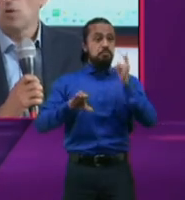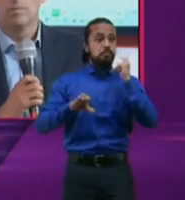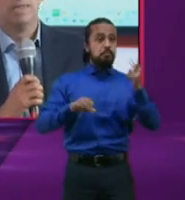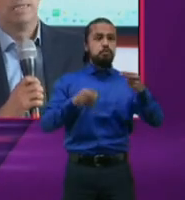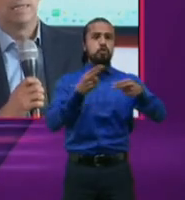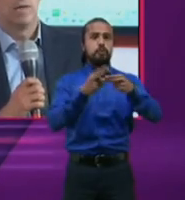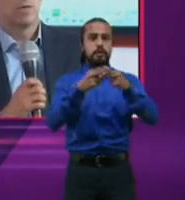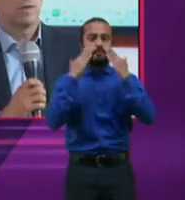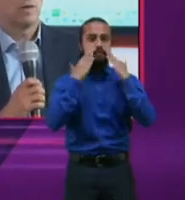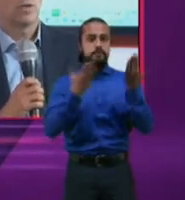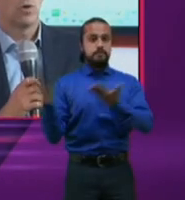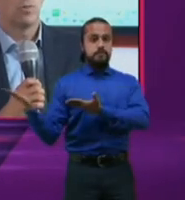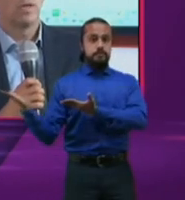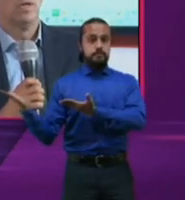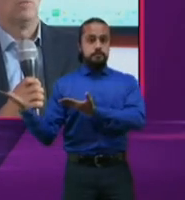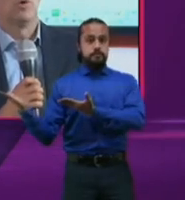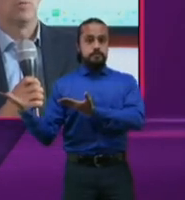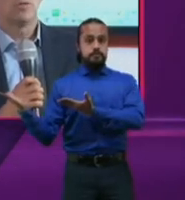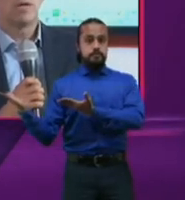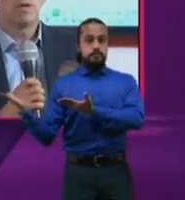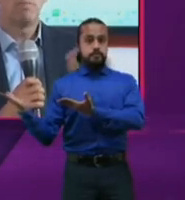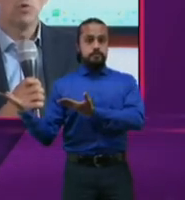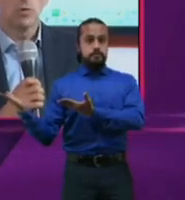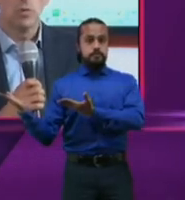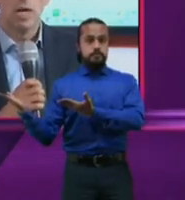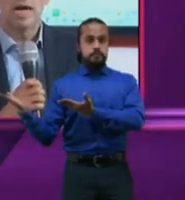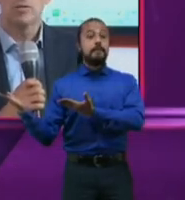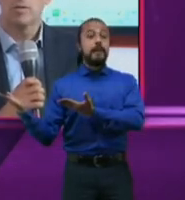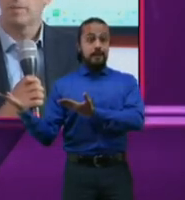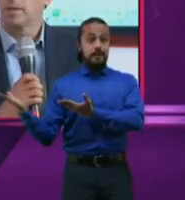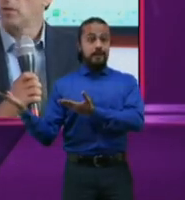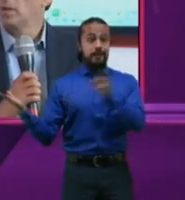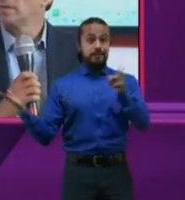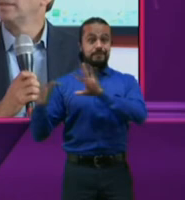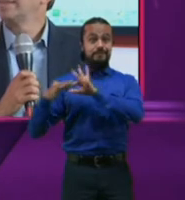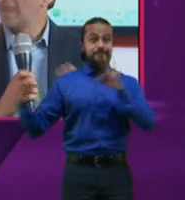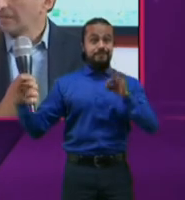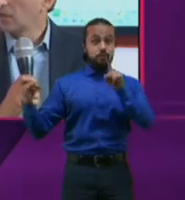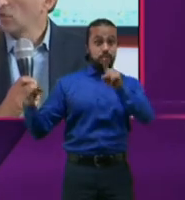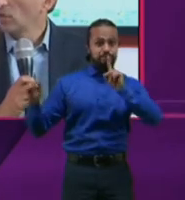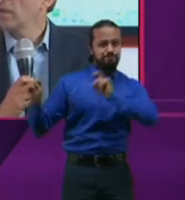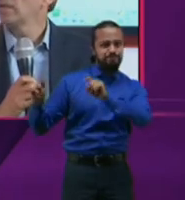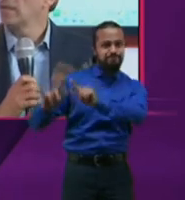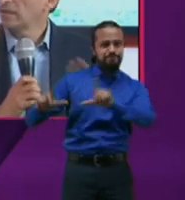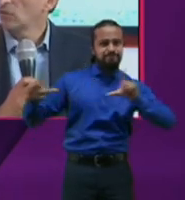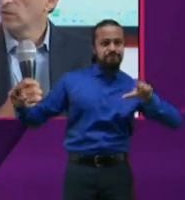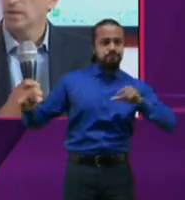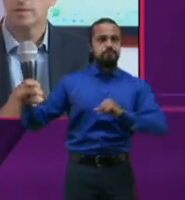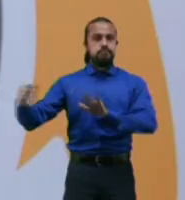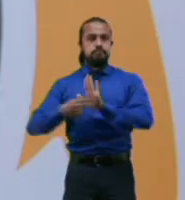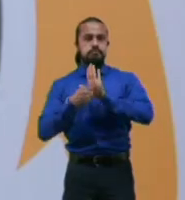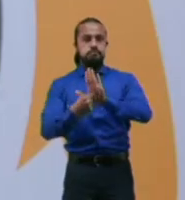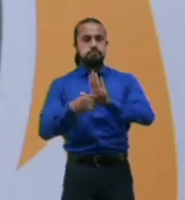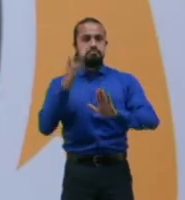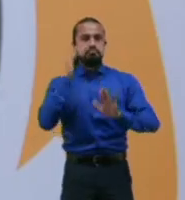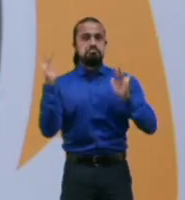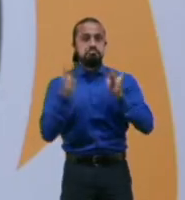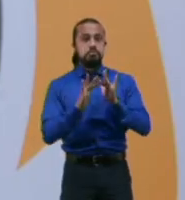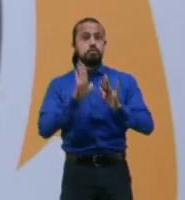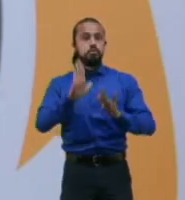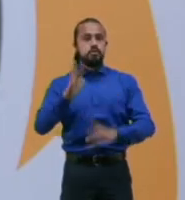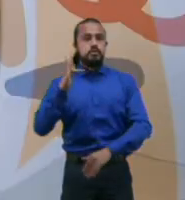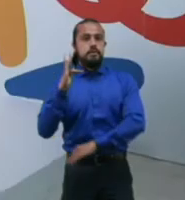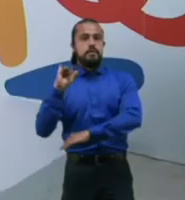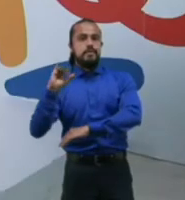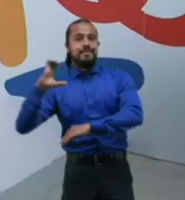www.vocento.com de la bolsa de valores de colombia podemos darle un impulso a esos emprendedores de la tecnología del sector de las tics en el